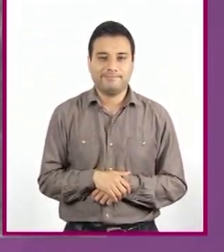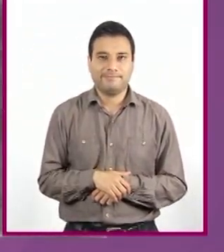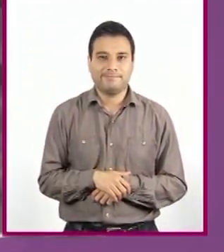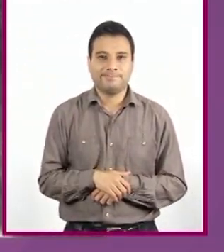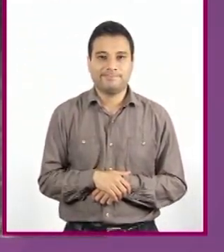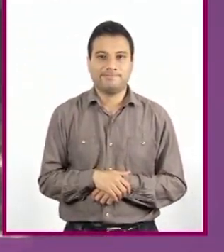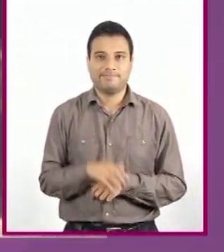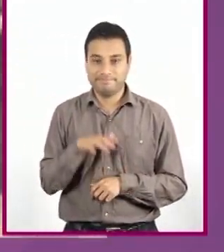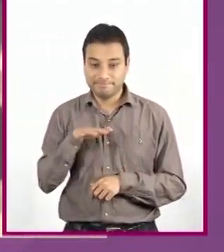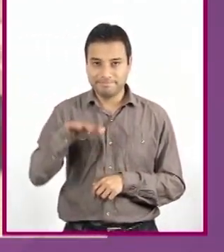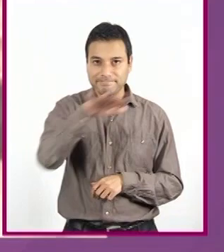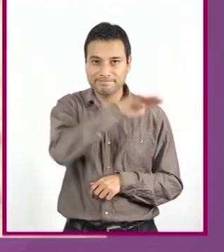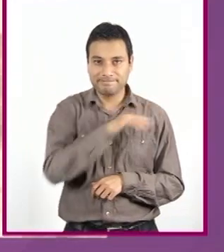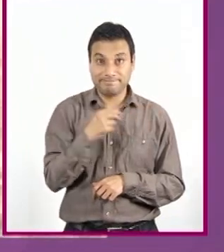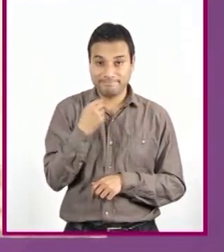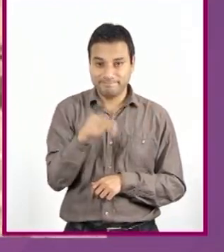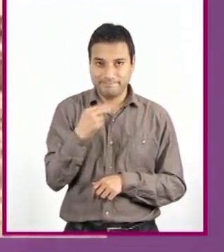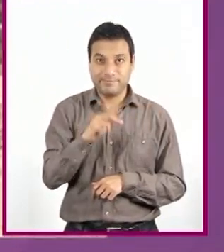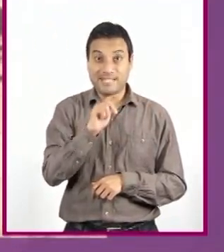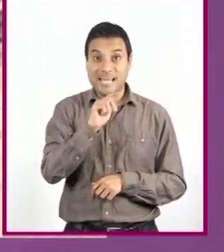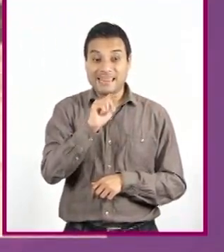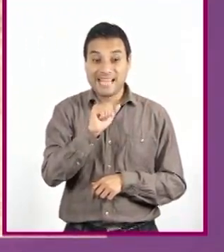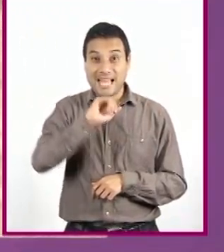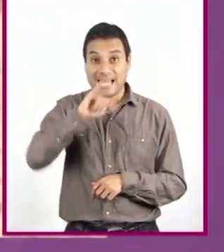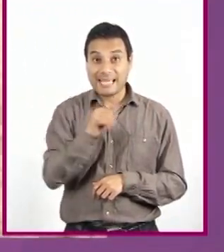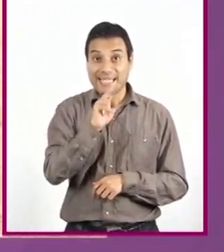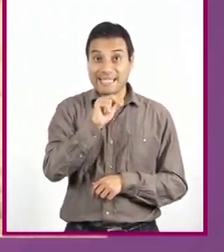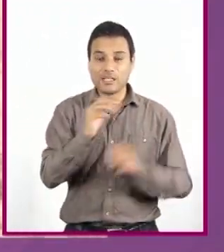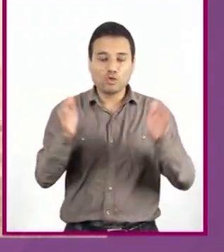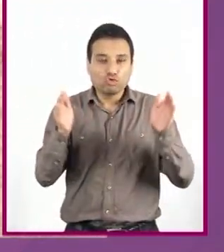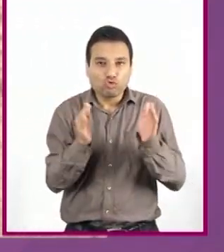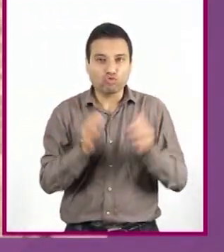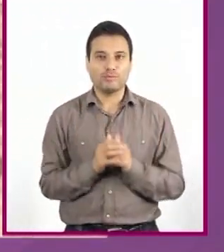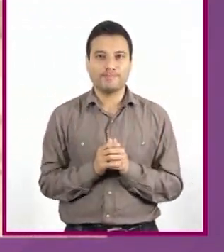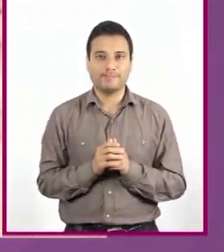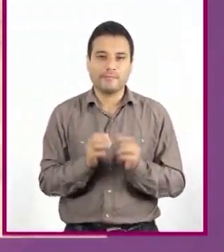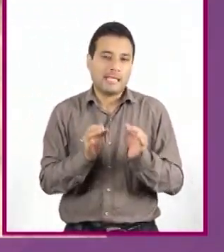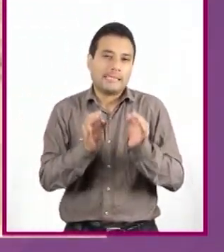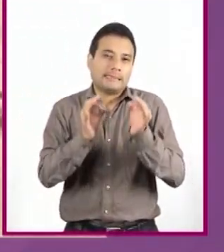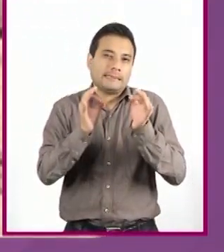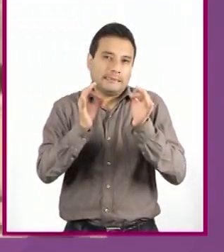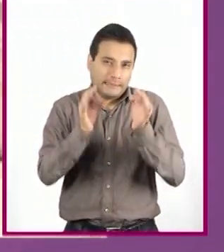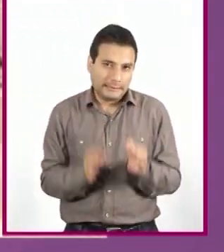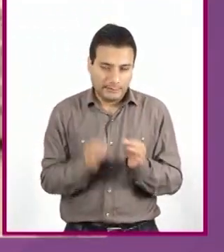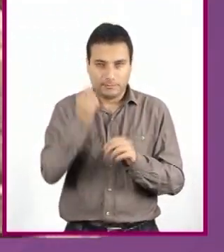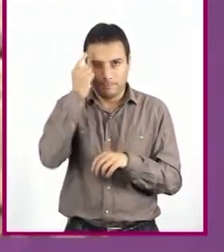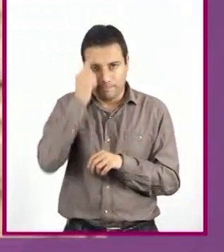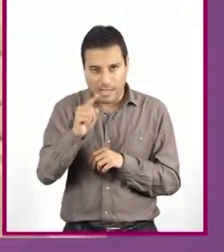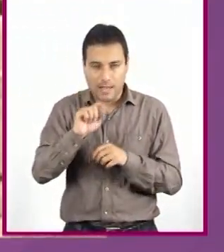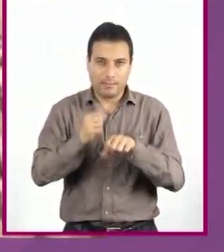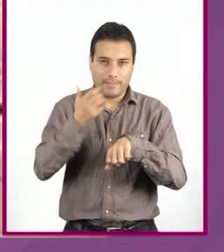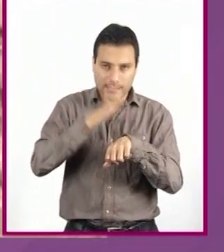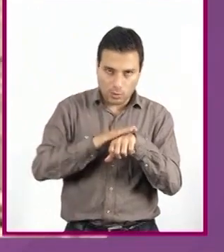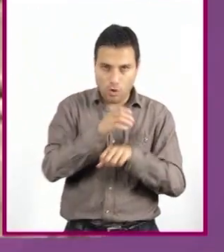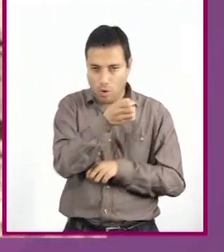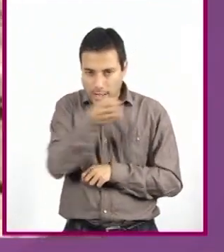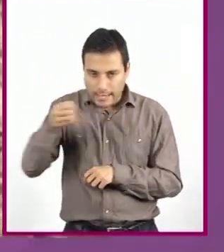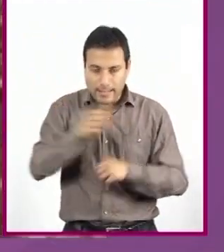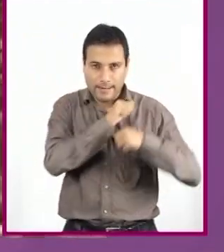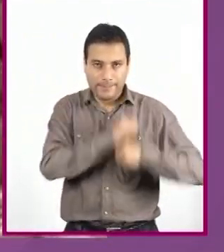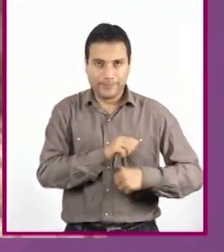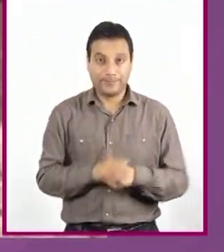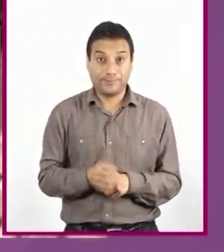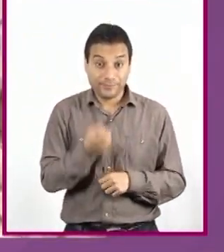El área conocida como el Tajín Chico se supone que estuvo dedicada a la administración de la ciudad. Ahí se